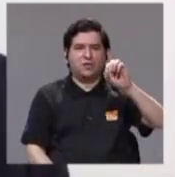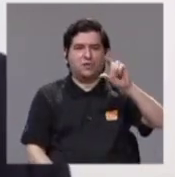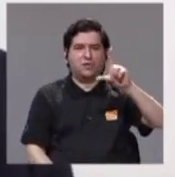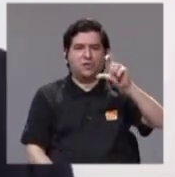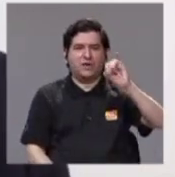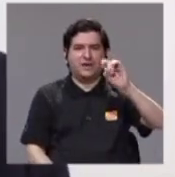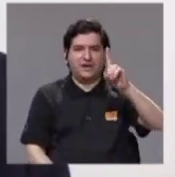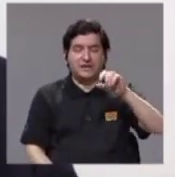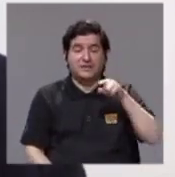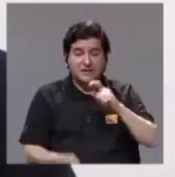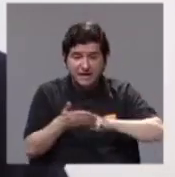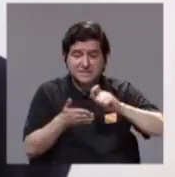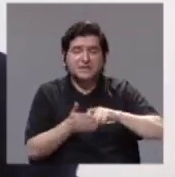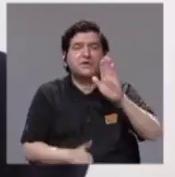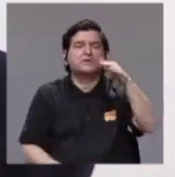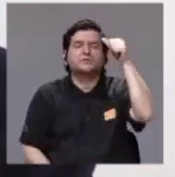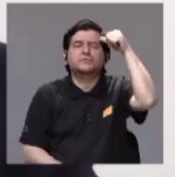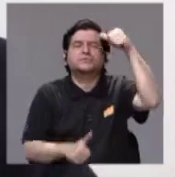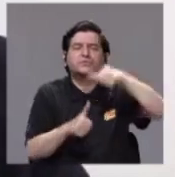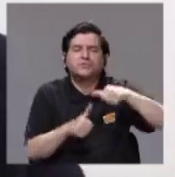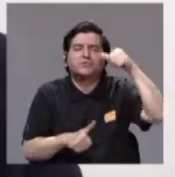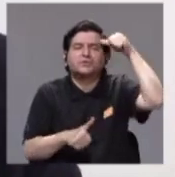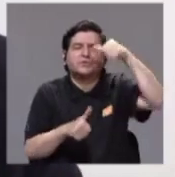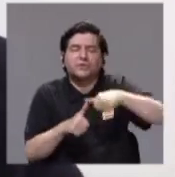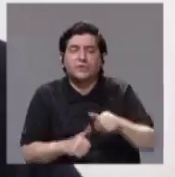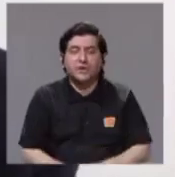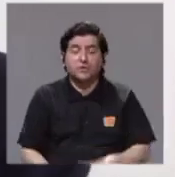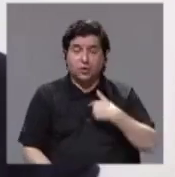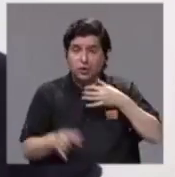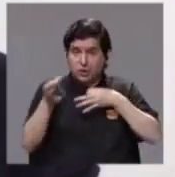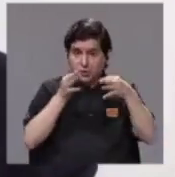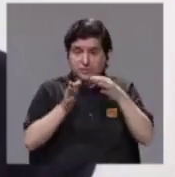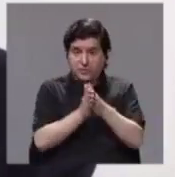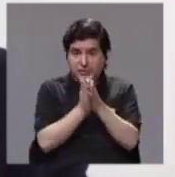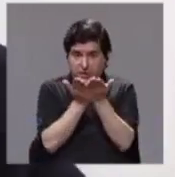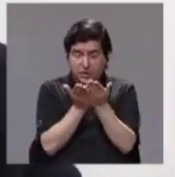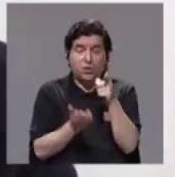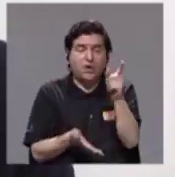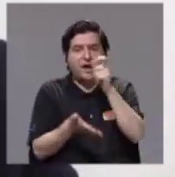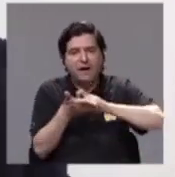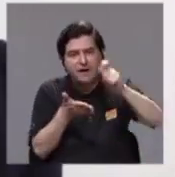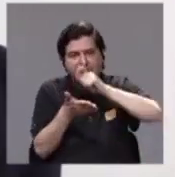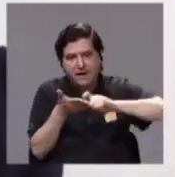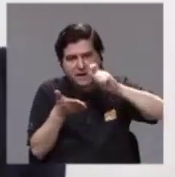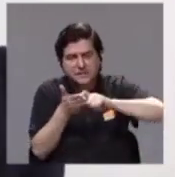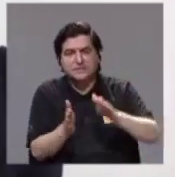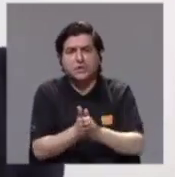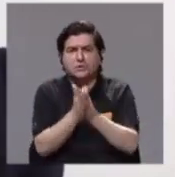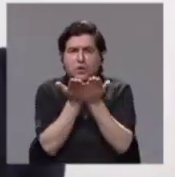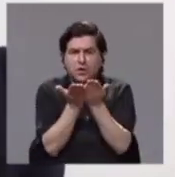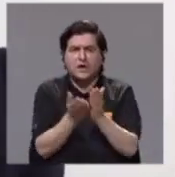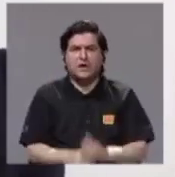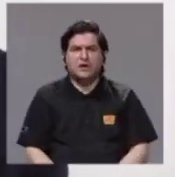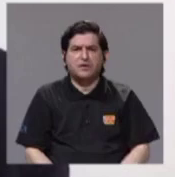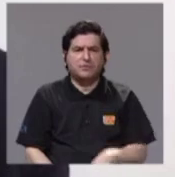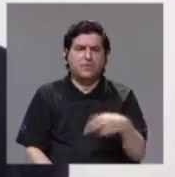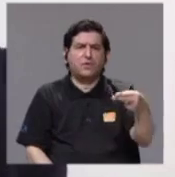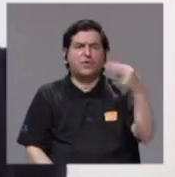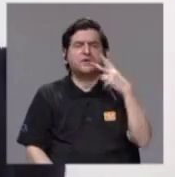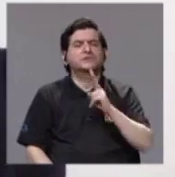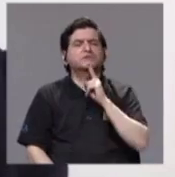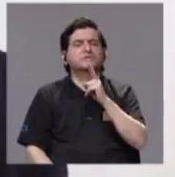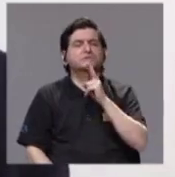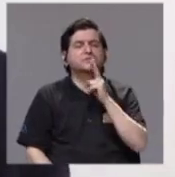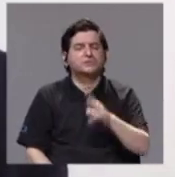y escribe sus memorias. Y mi libro explico cómo Cortés escribió finalmente un libro